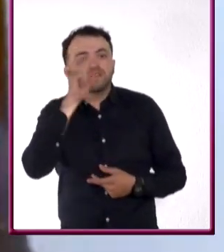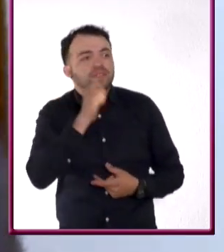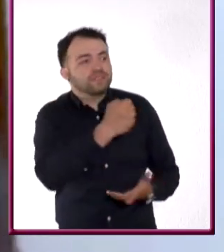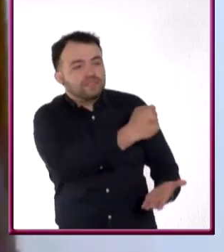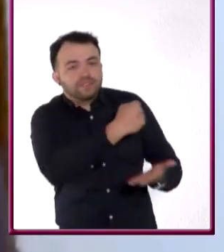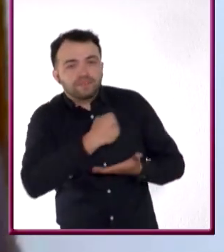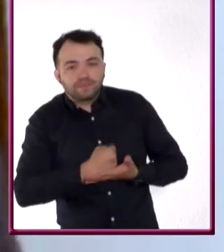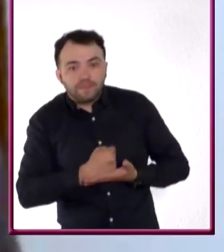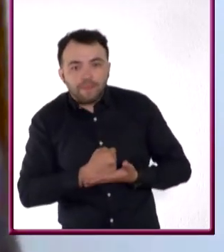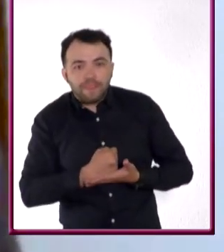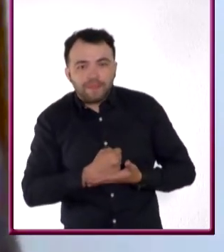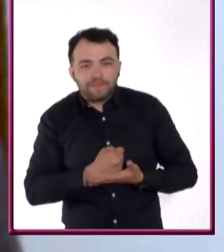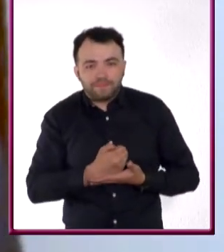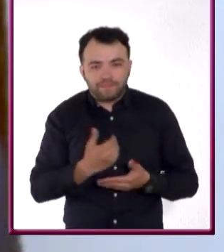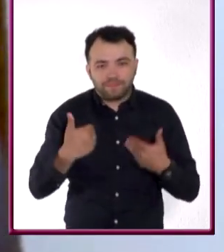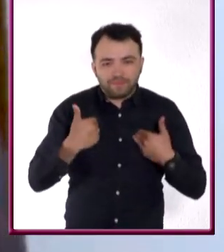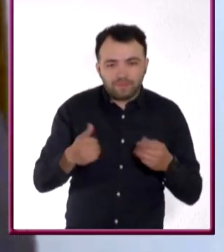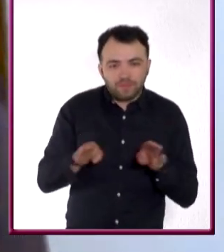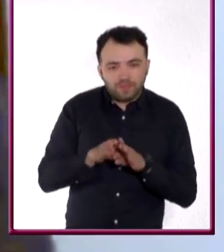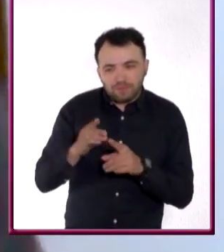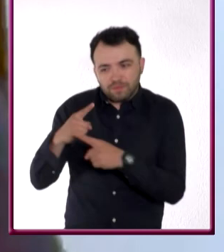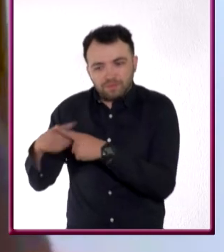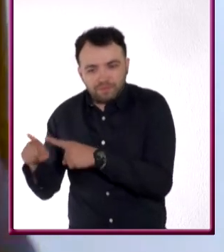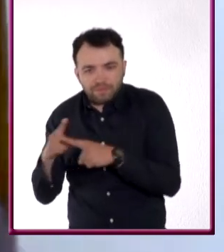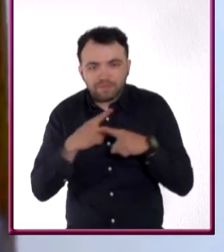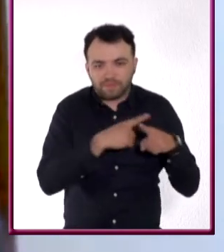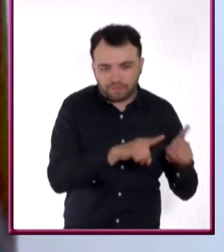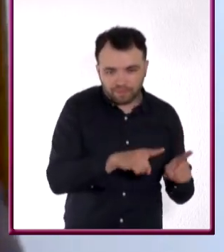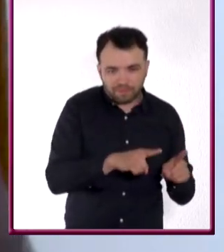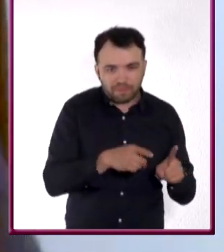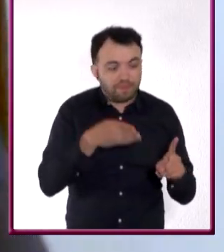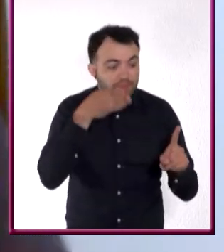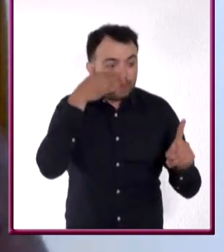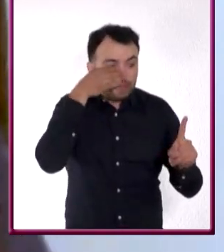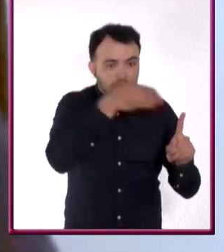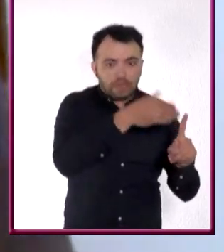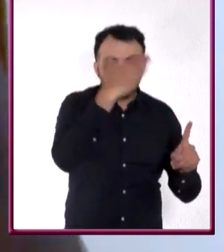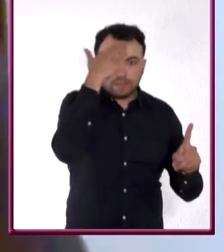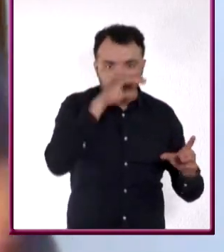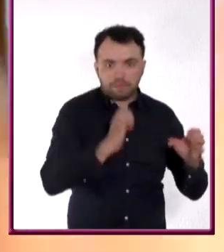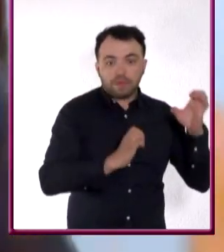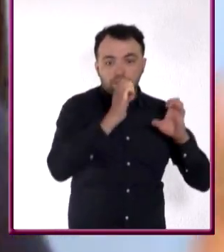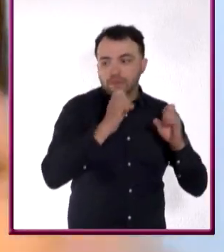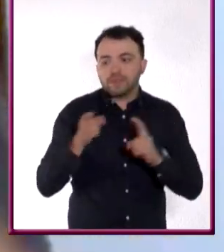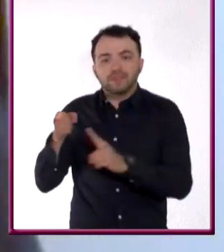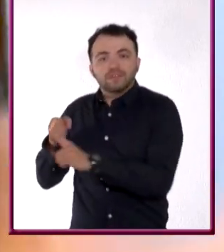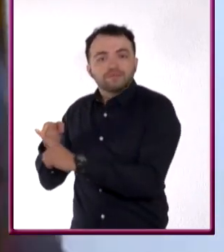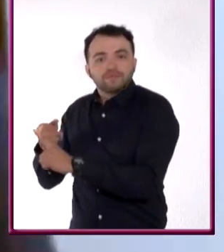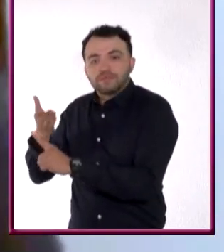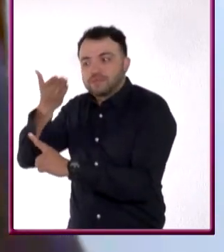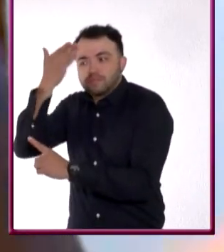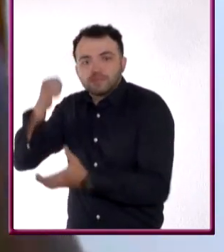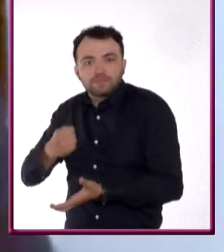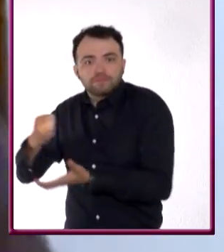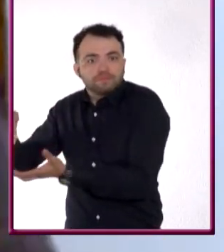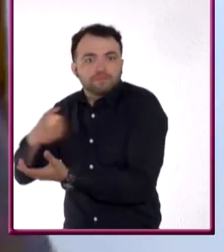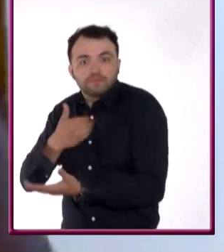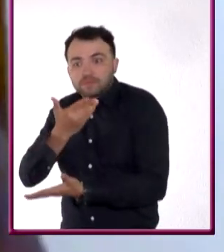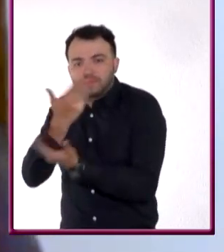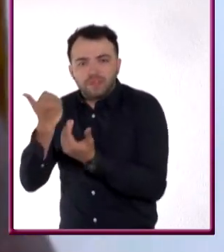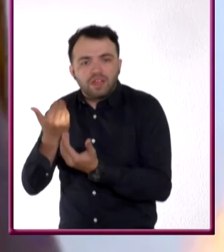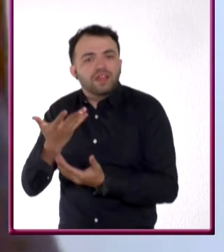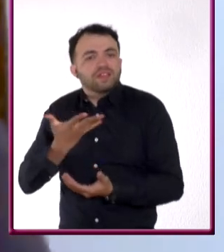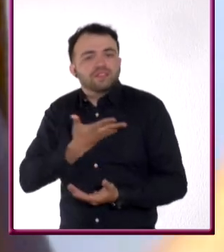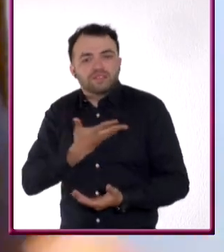la intermediación que ocurre en la banca es indirecta, ¿no? Pero más o menos, y eso implica un montón de diferentes reglas